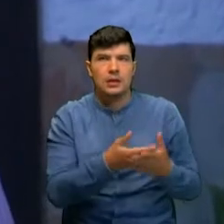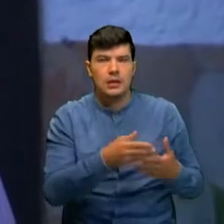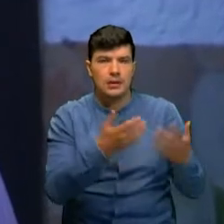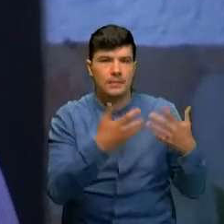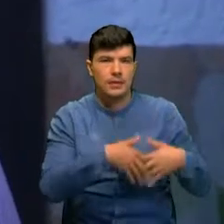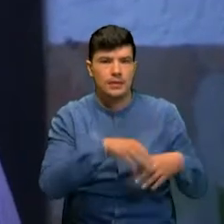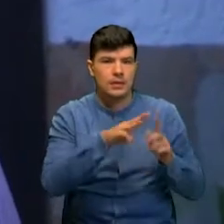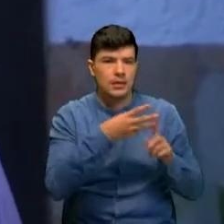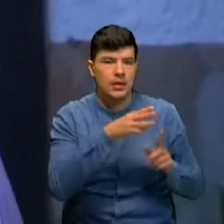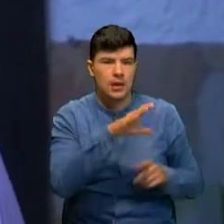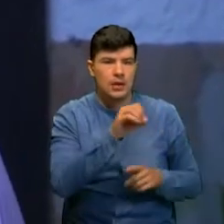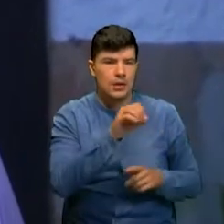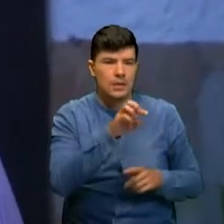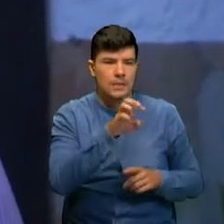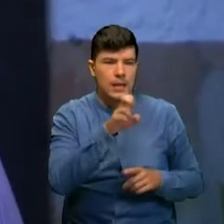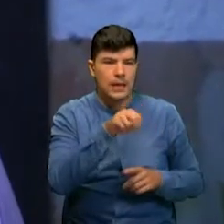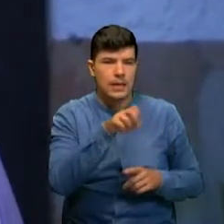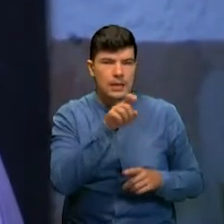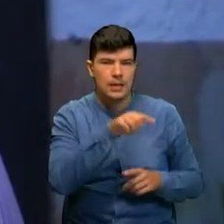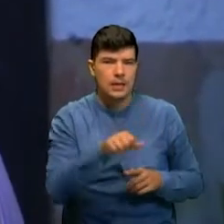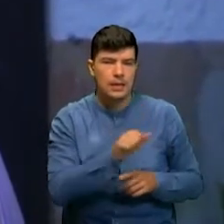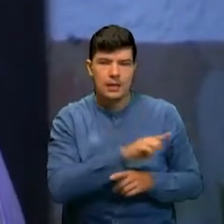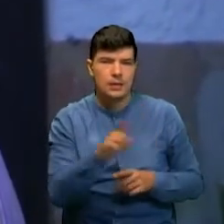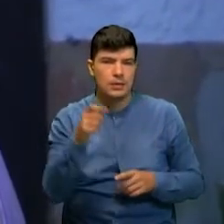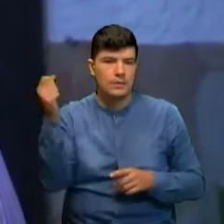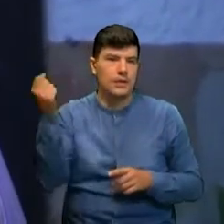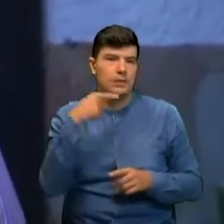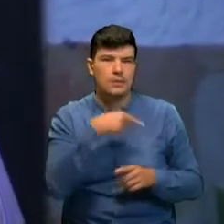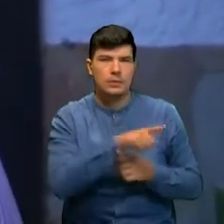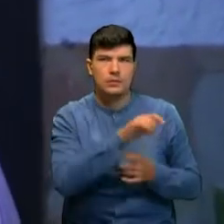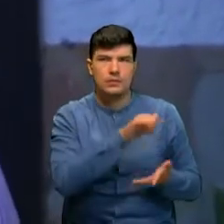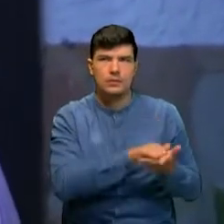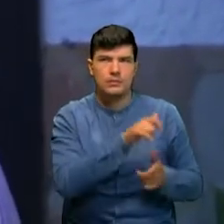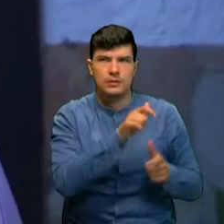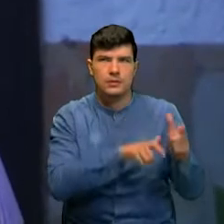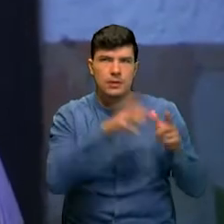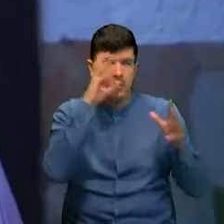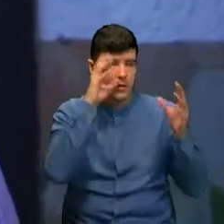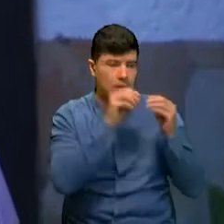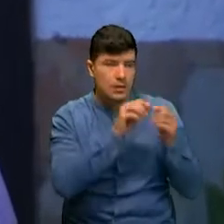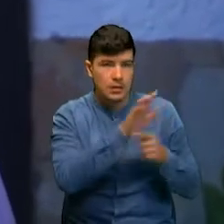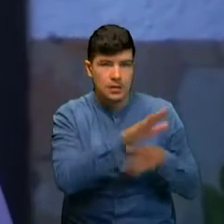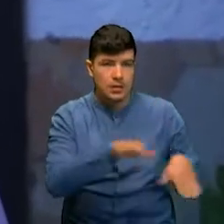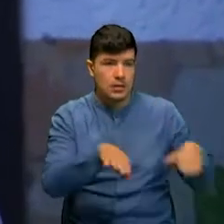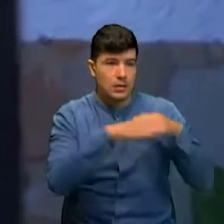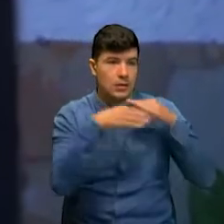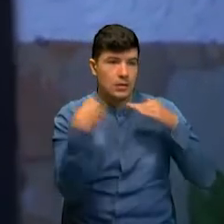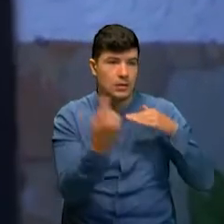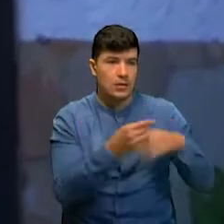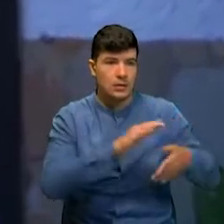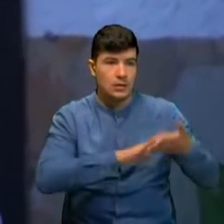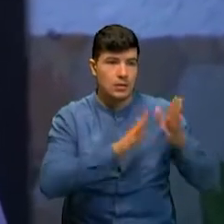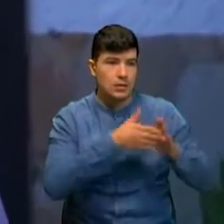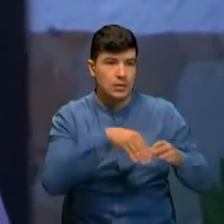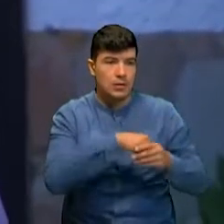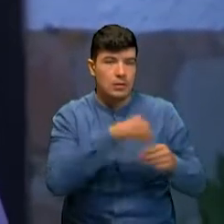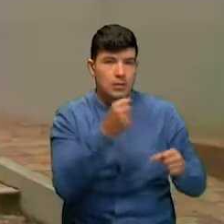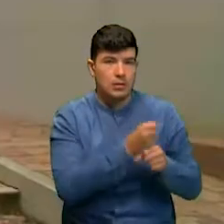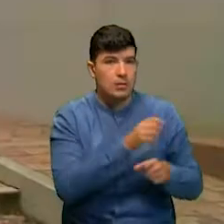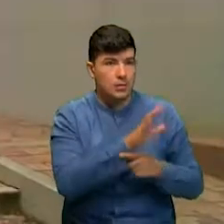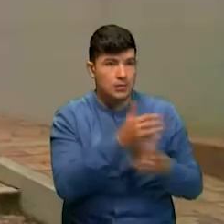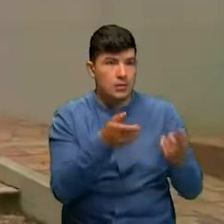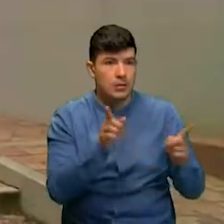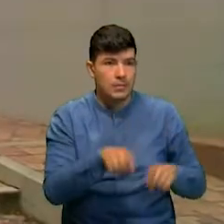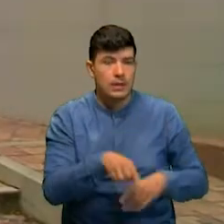scope en esa y no he consultado con el sindicato y sus cargos están pactados en convención colectiva eso también está demandado en el ministerio de trabajo